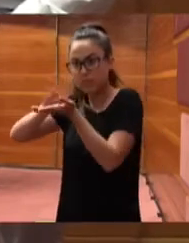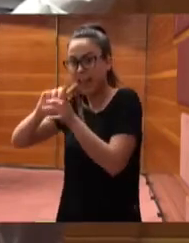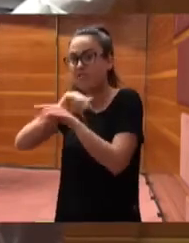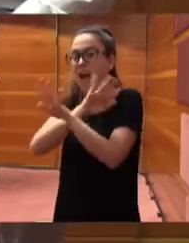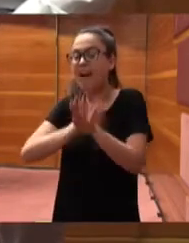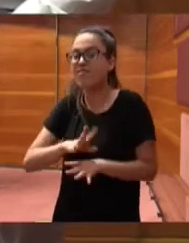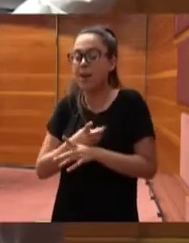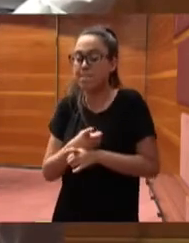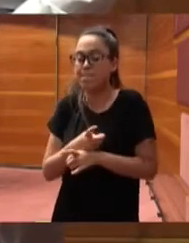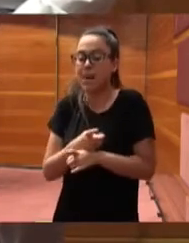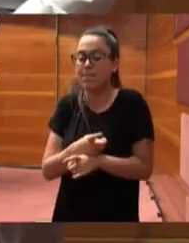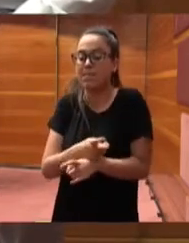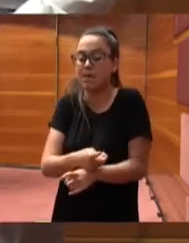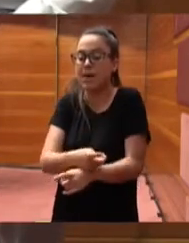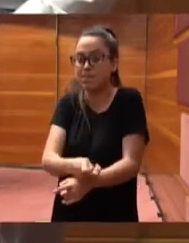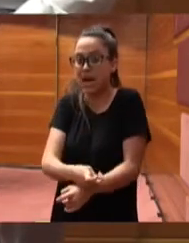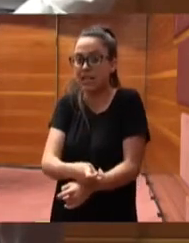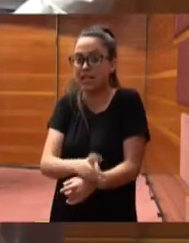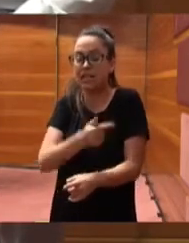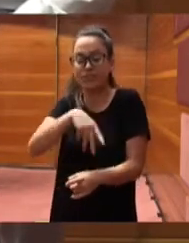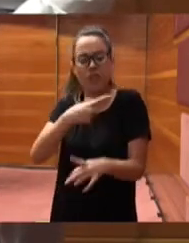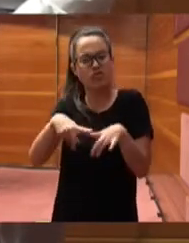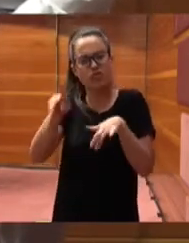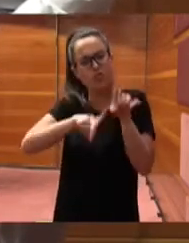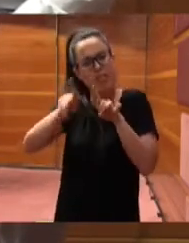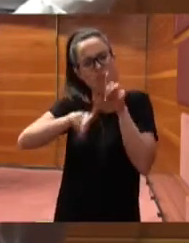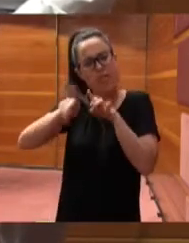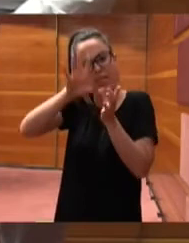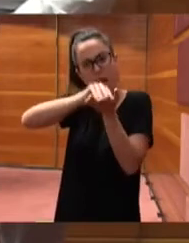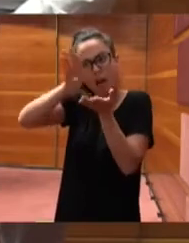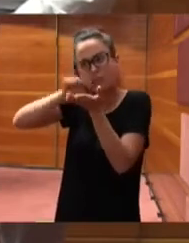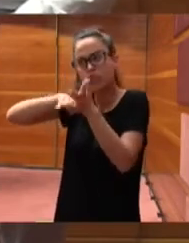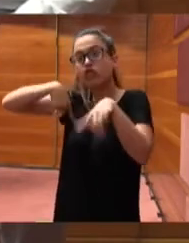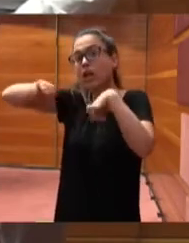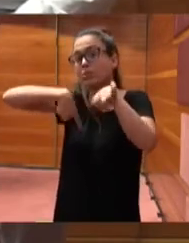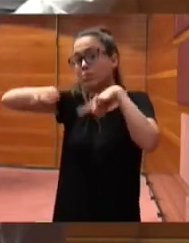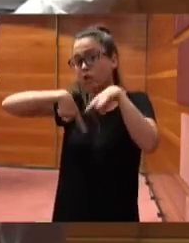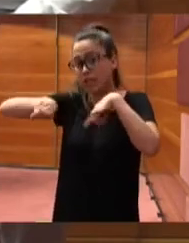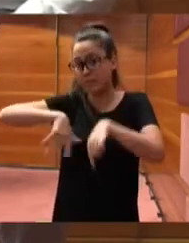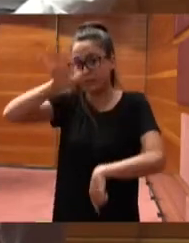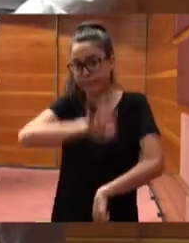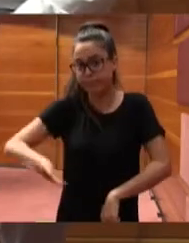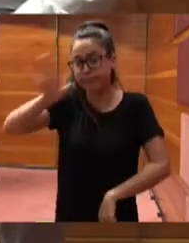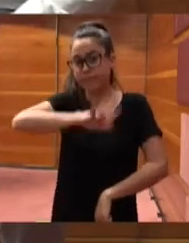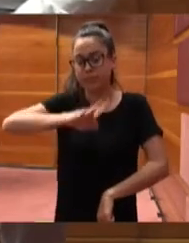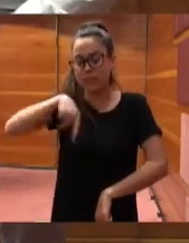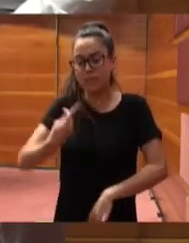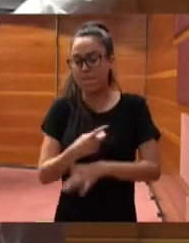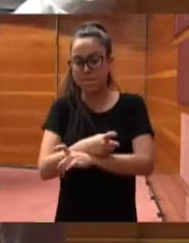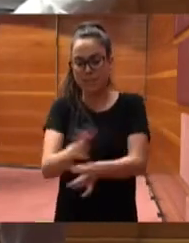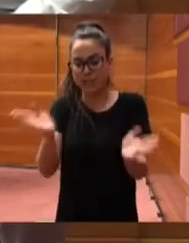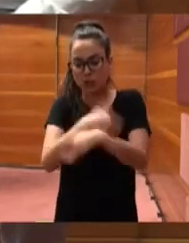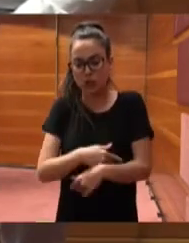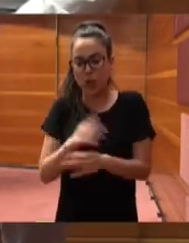mapear todo y las incidencias que estaban ocurriendo con el transporte urbano, que no tenían mapeado. Recogieron todos los